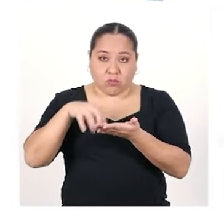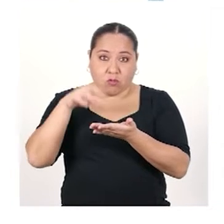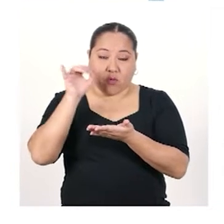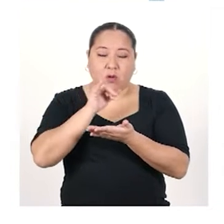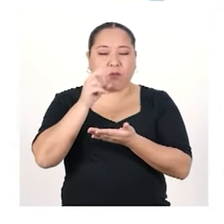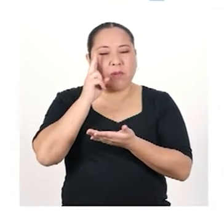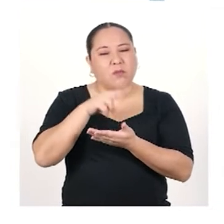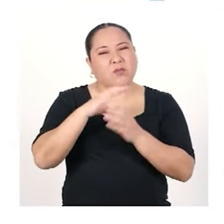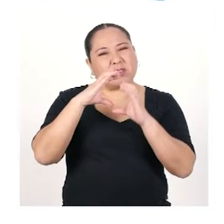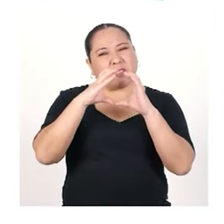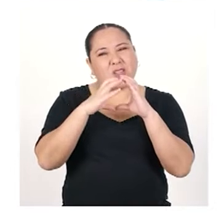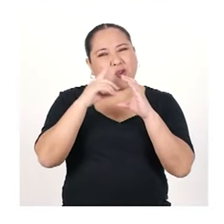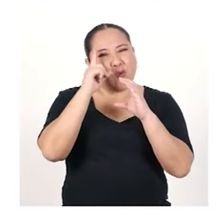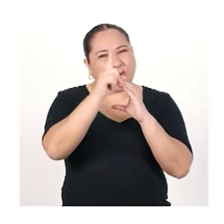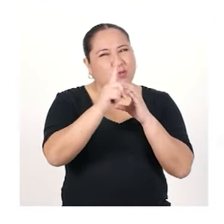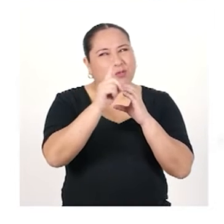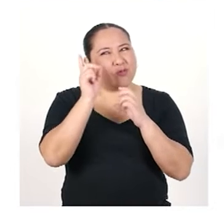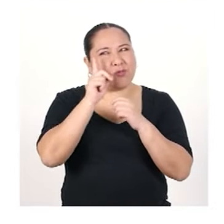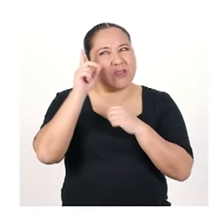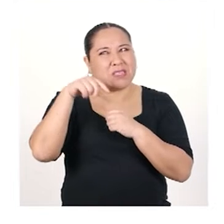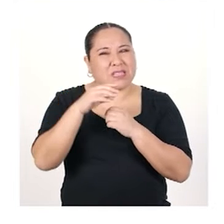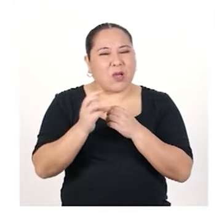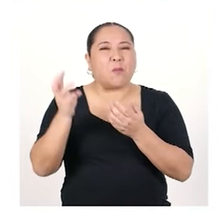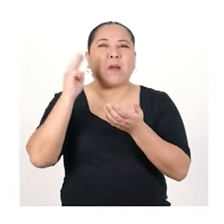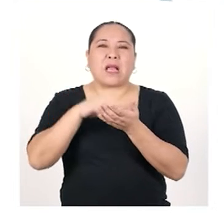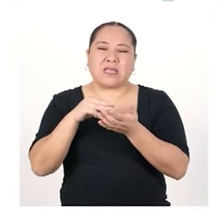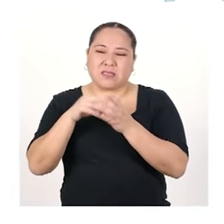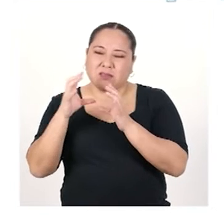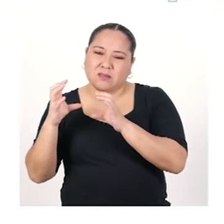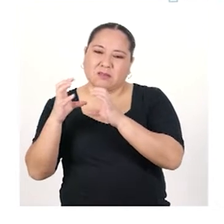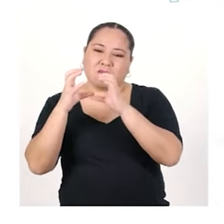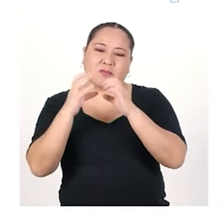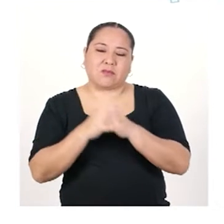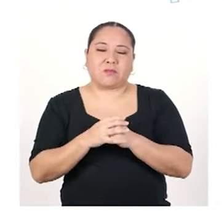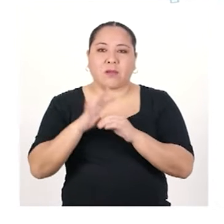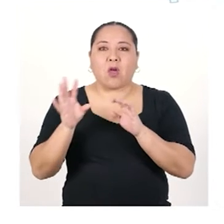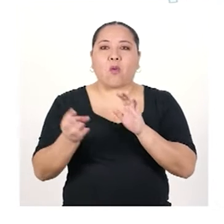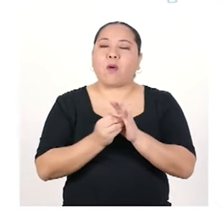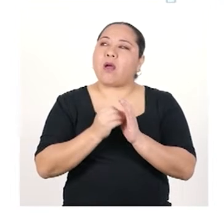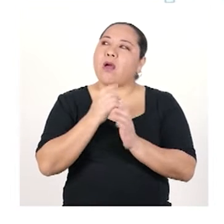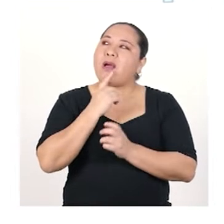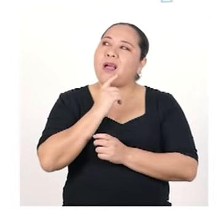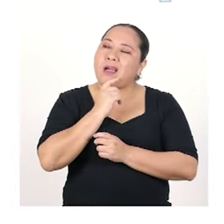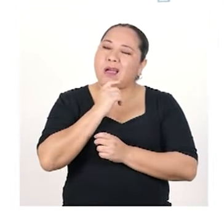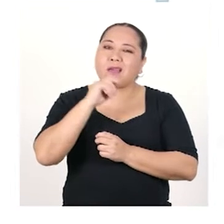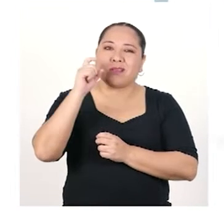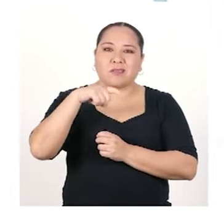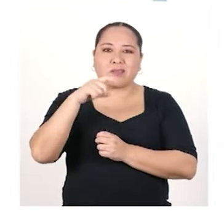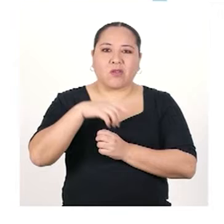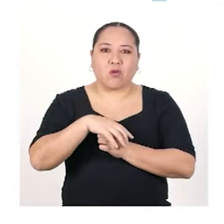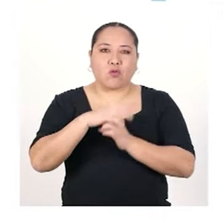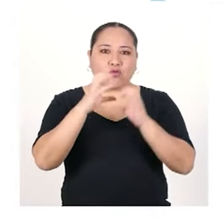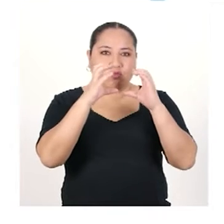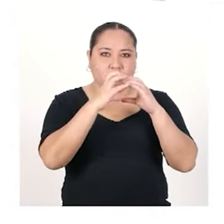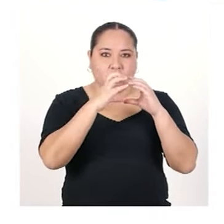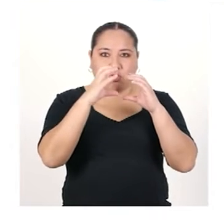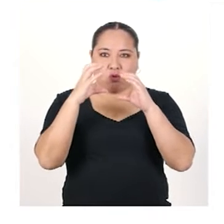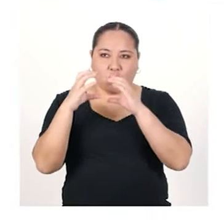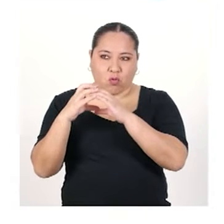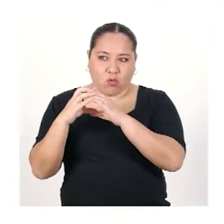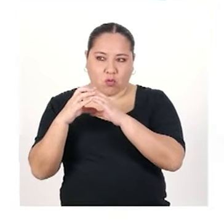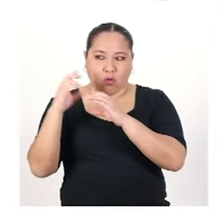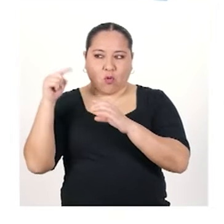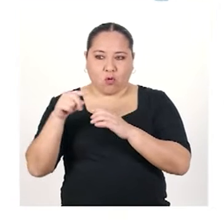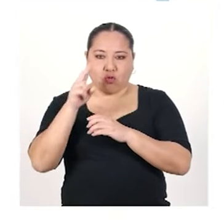que un círculo no es suficiente para tomar 5 partes. Entonces debemos tener un círculo más para